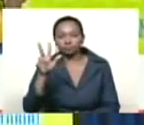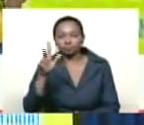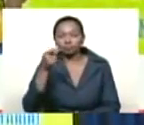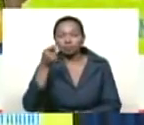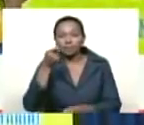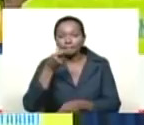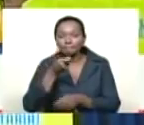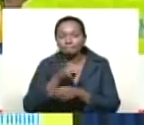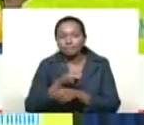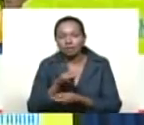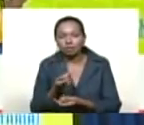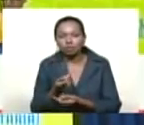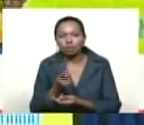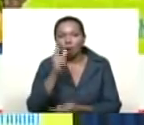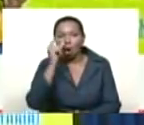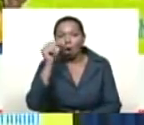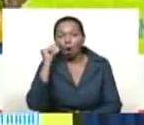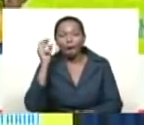Médicos y médicas,